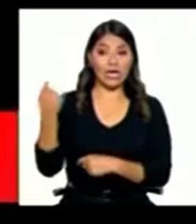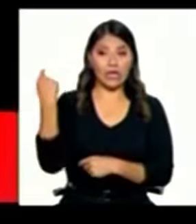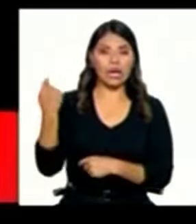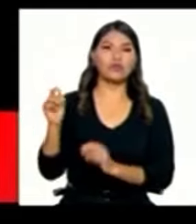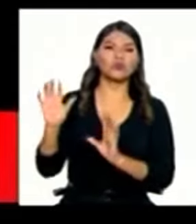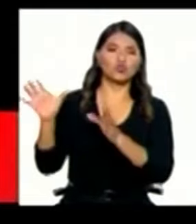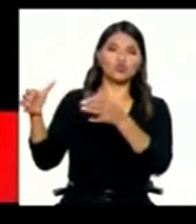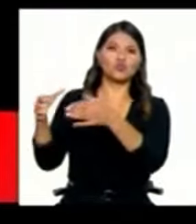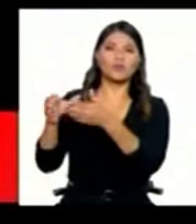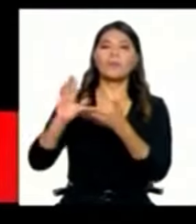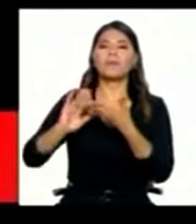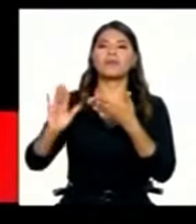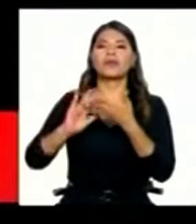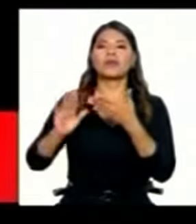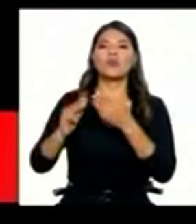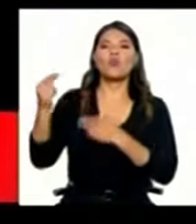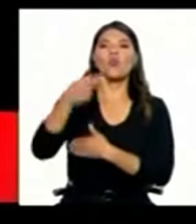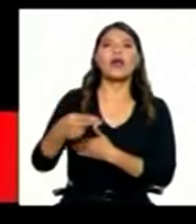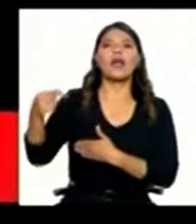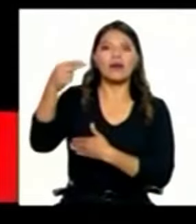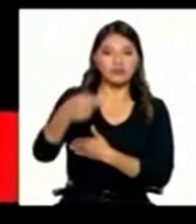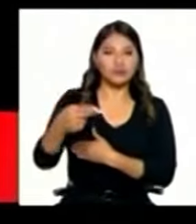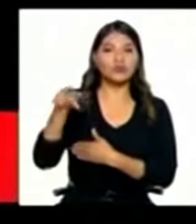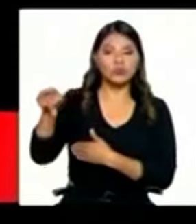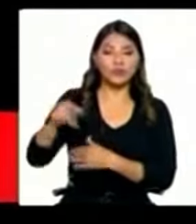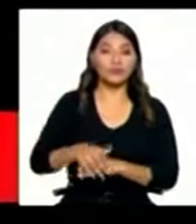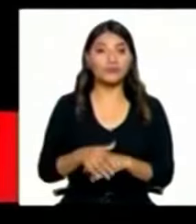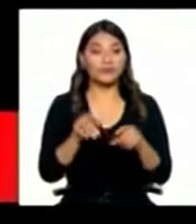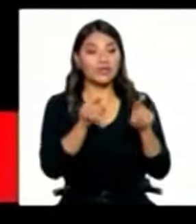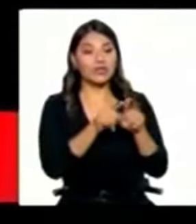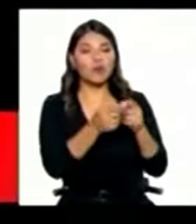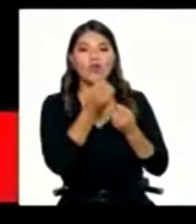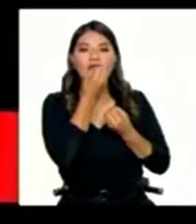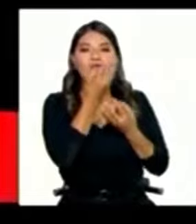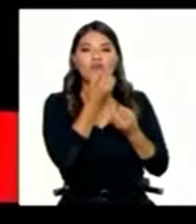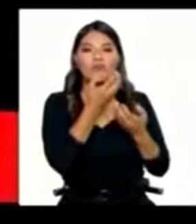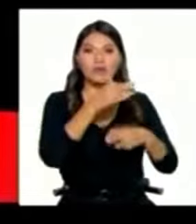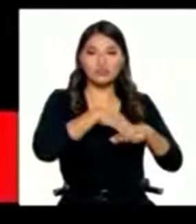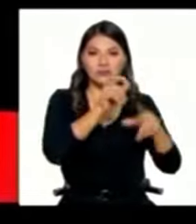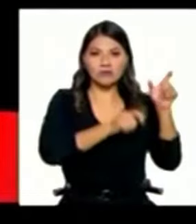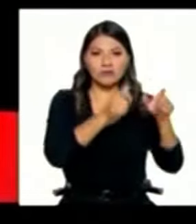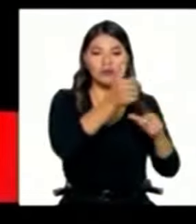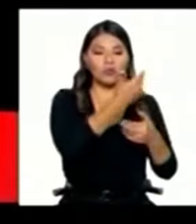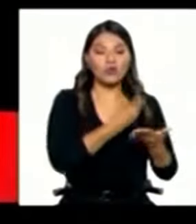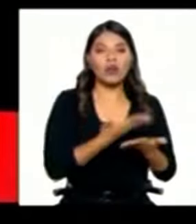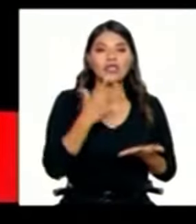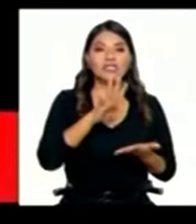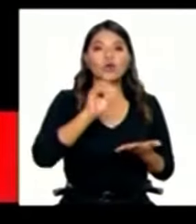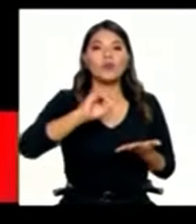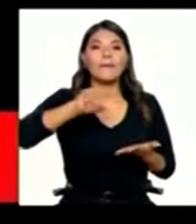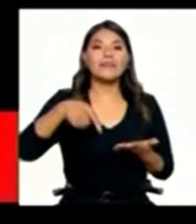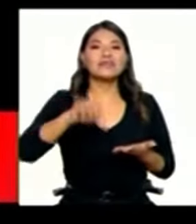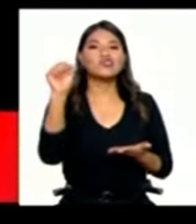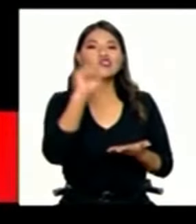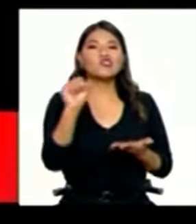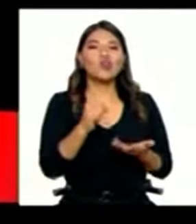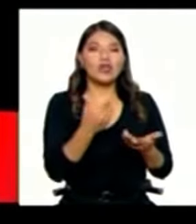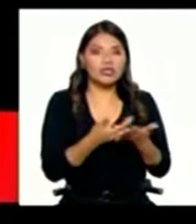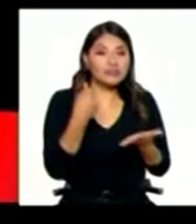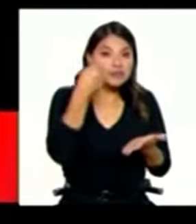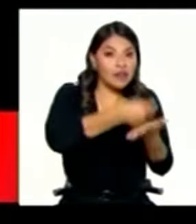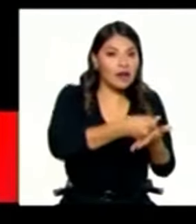caso Dinámicos del Centro, el Ministerio del Interior ofrecía 50.000 soles de recompensa por la información de su